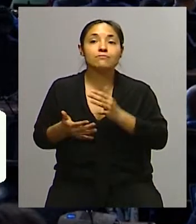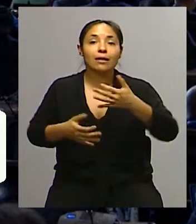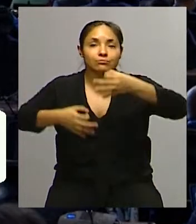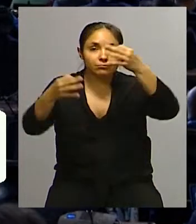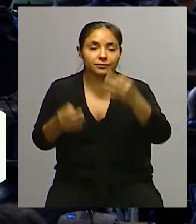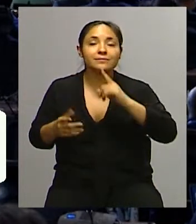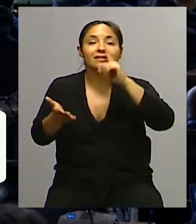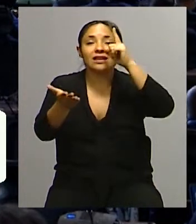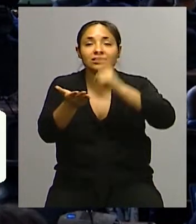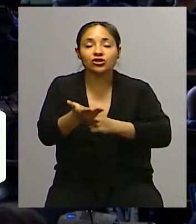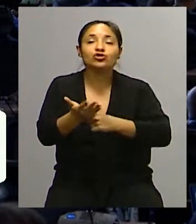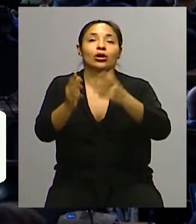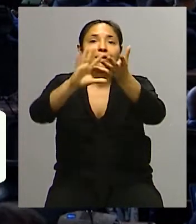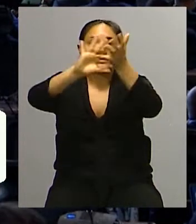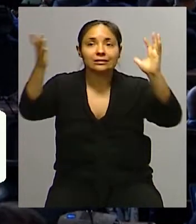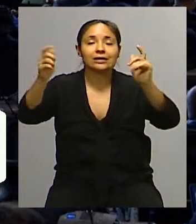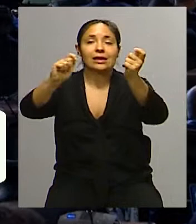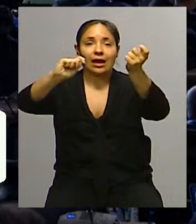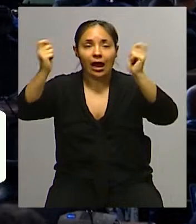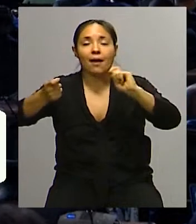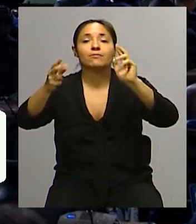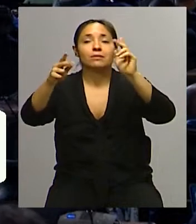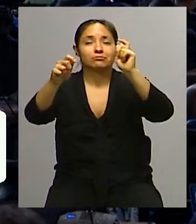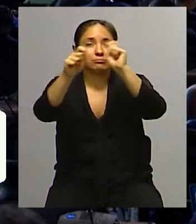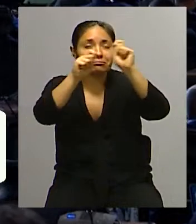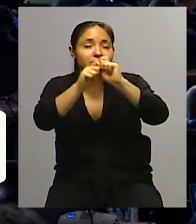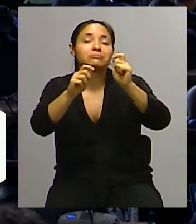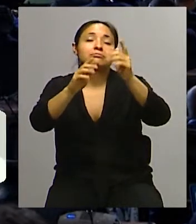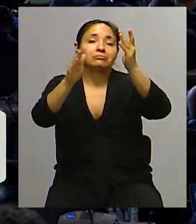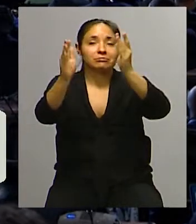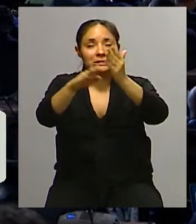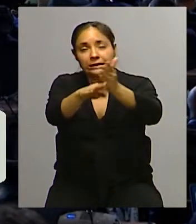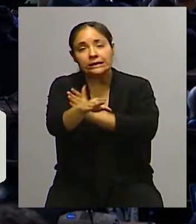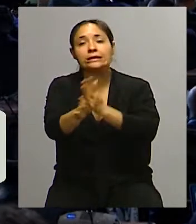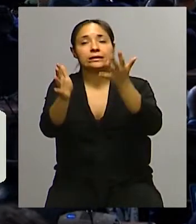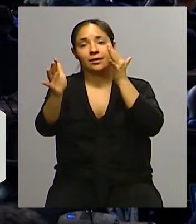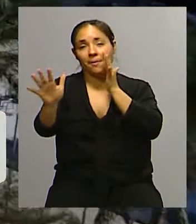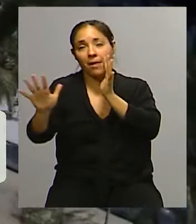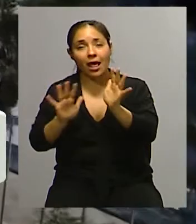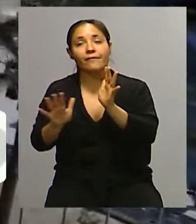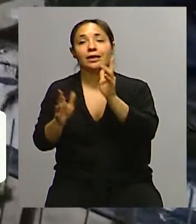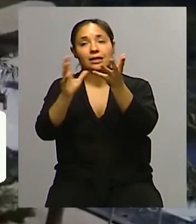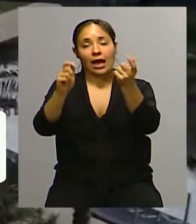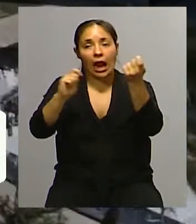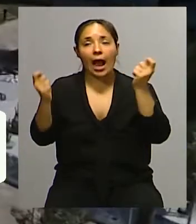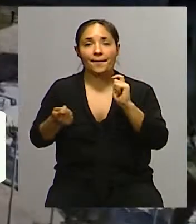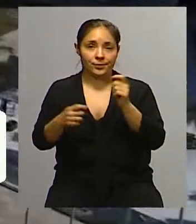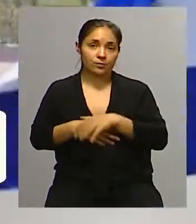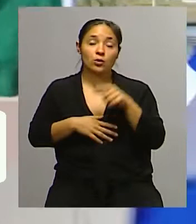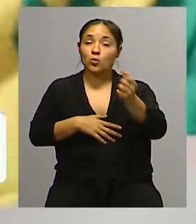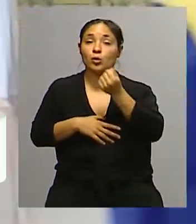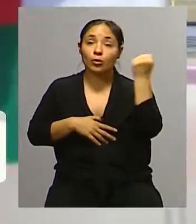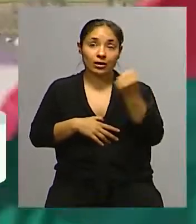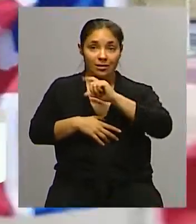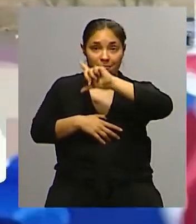de mitigación y adaptación frente al cambio climático. Y esta cumbre es muy importante para los países del sur, para los